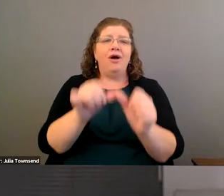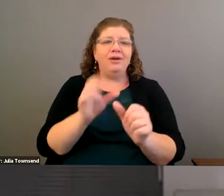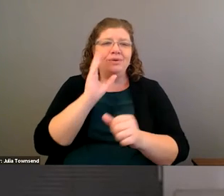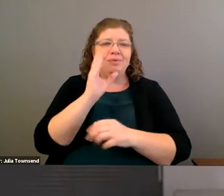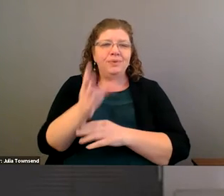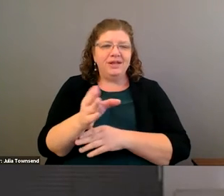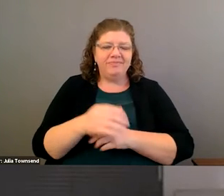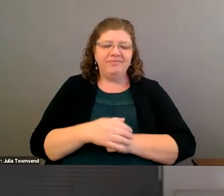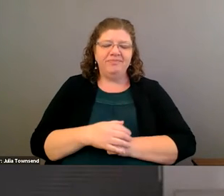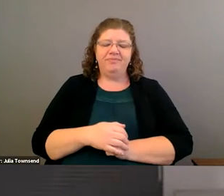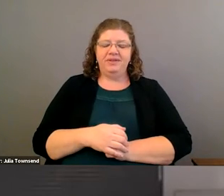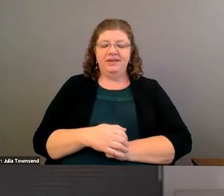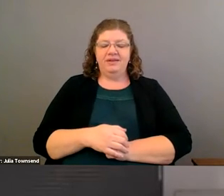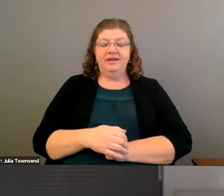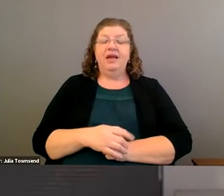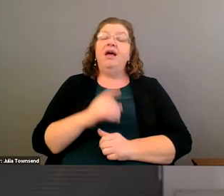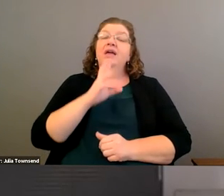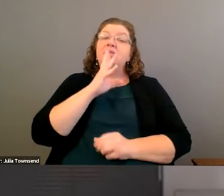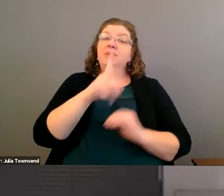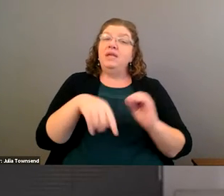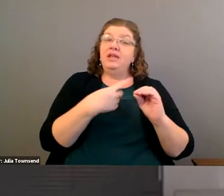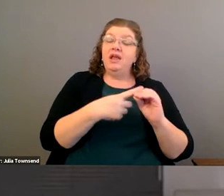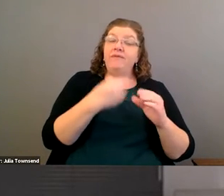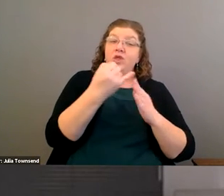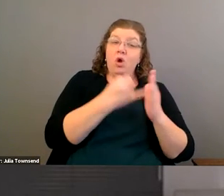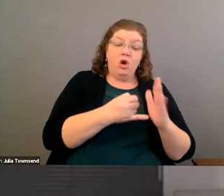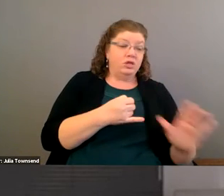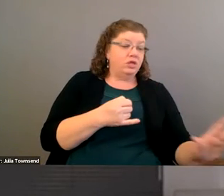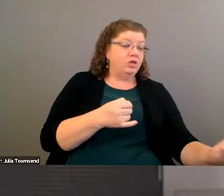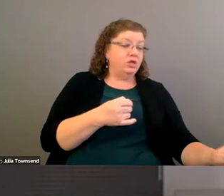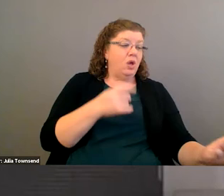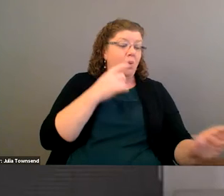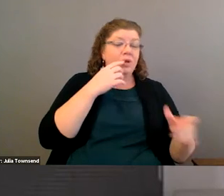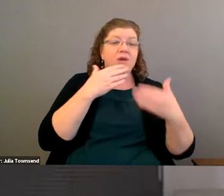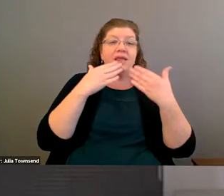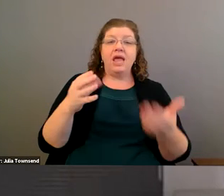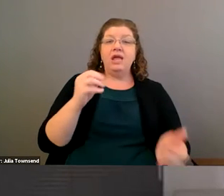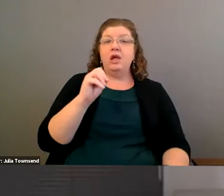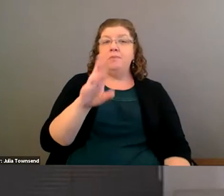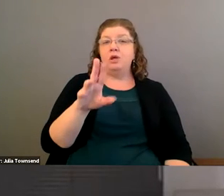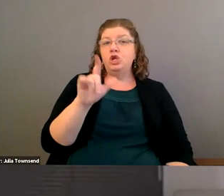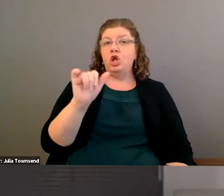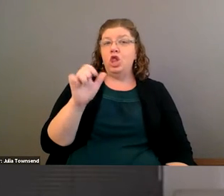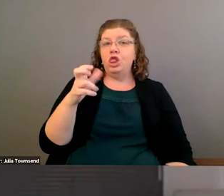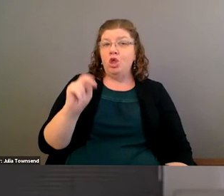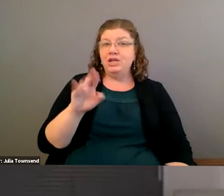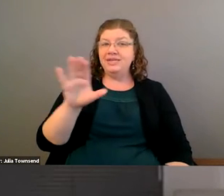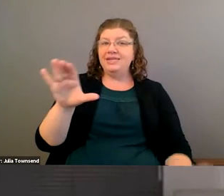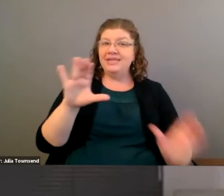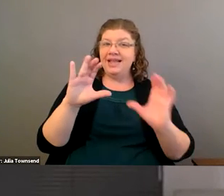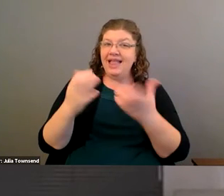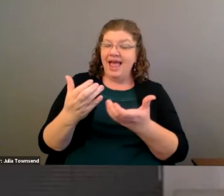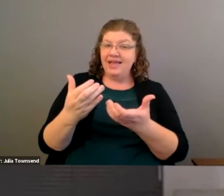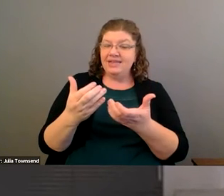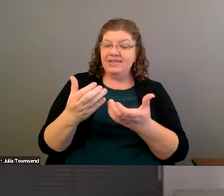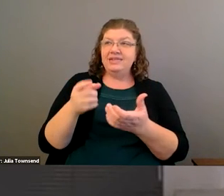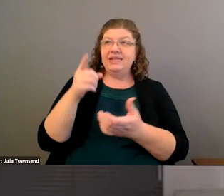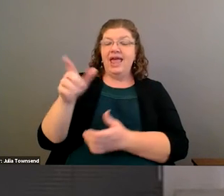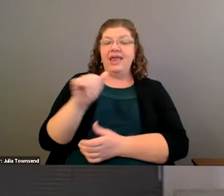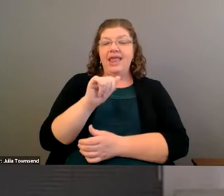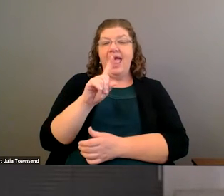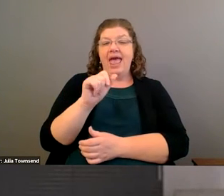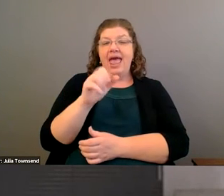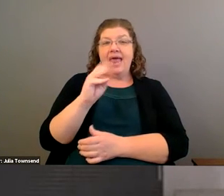seguiremos sintiendo el espíritu de esta persona a lo largo del tiempo y su pasión. Y quiero también agradecerle al